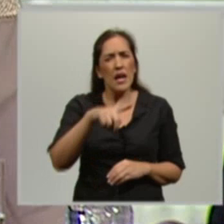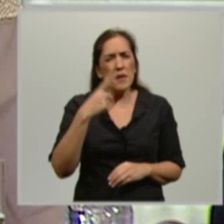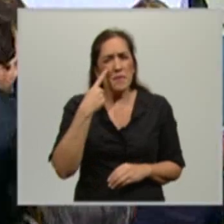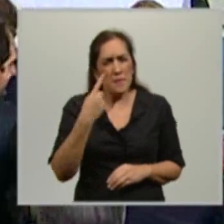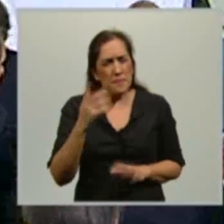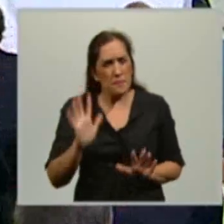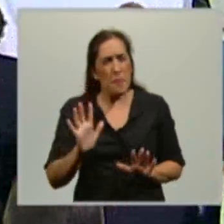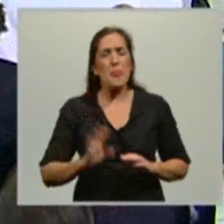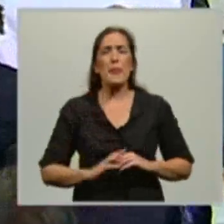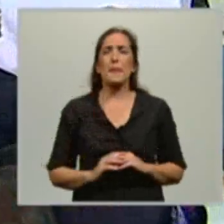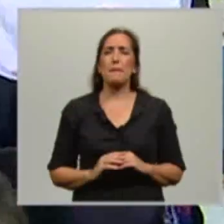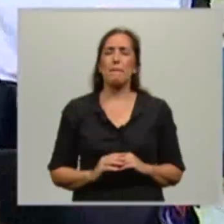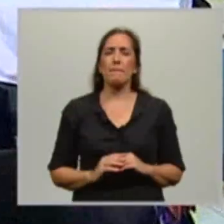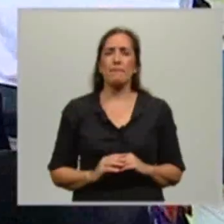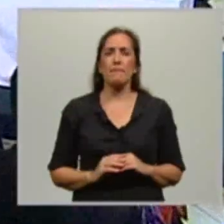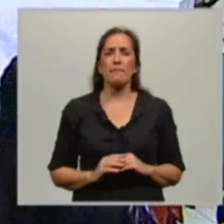Fíjense que,